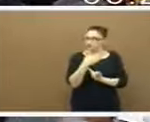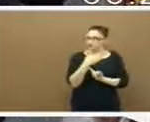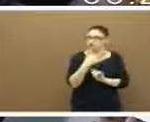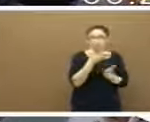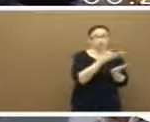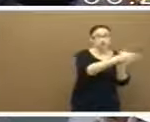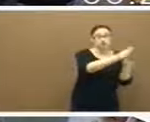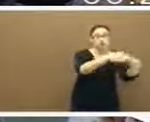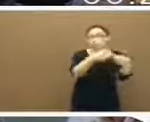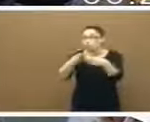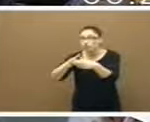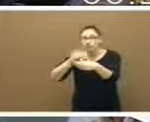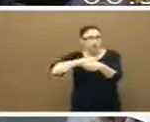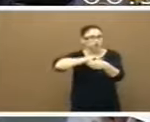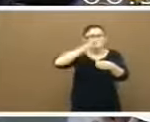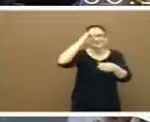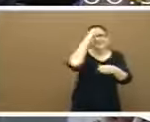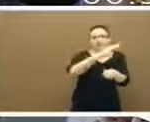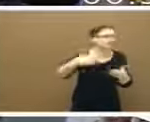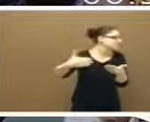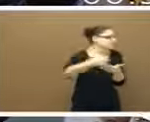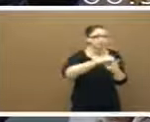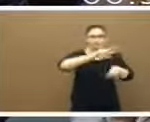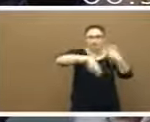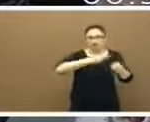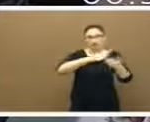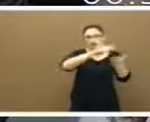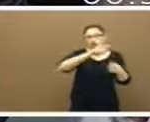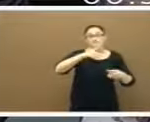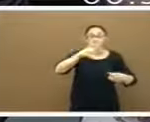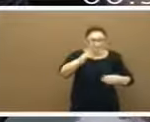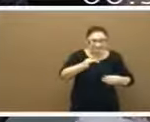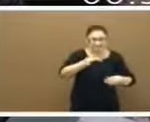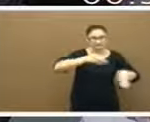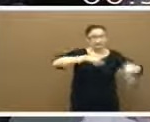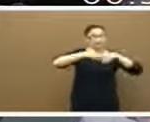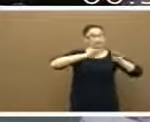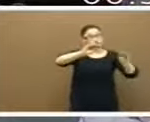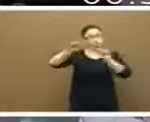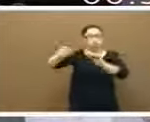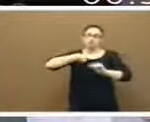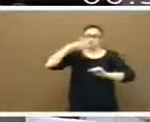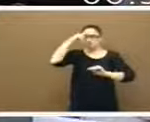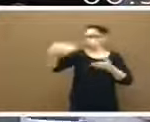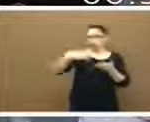respetamos todas las enmiendas que han presentado los distintos grupos y las estrategias que quieran llevar a cabo para que se aprueben.